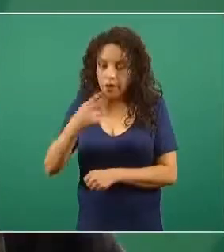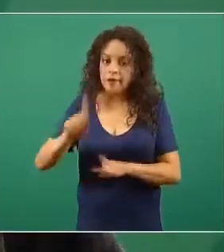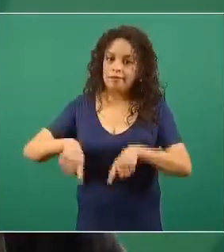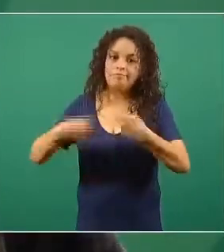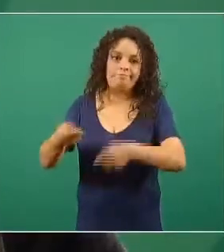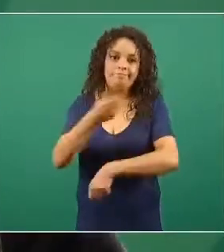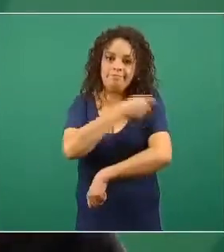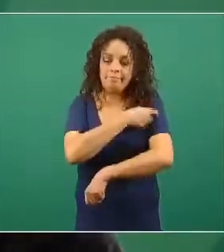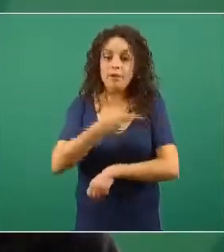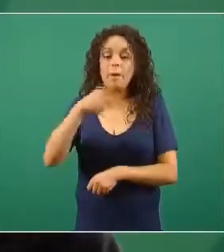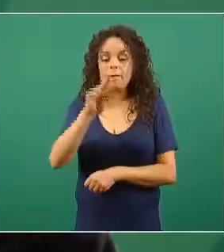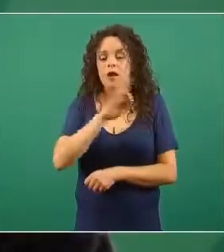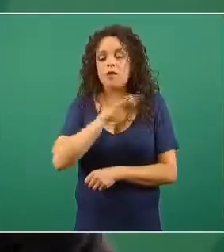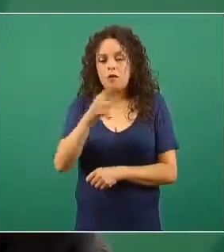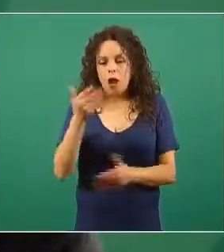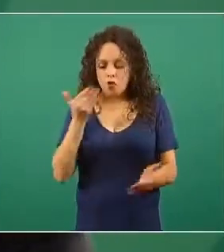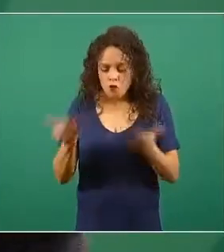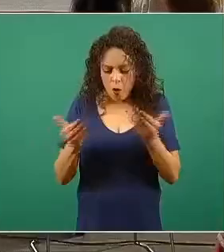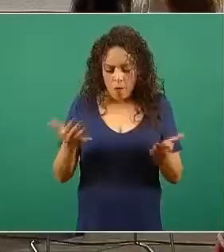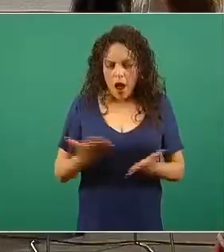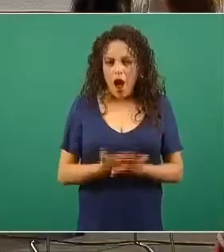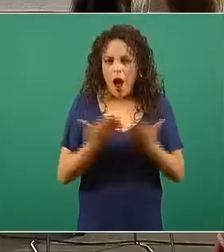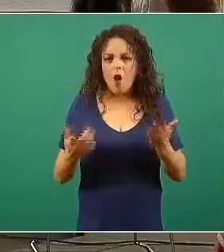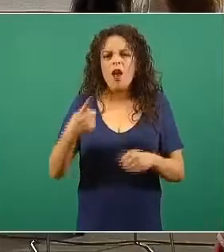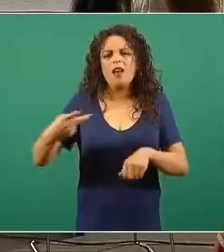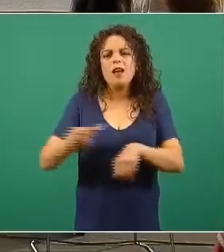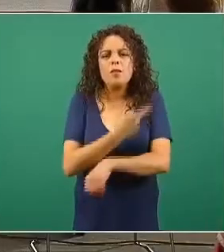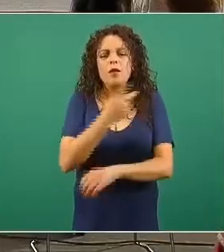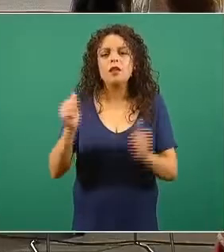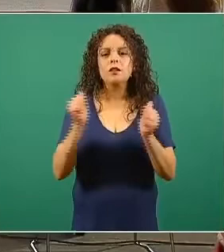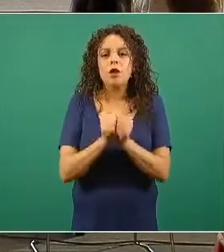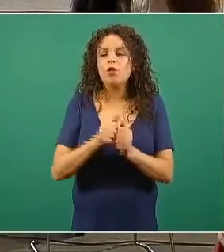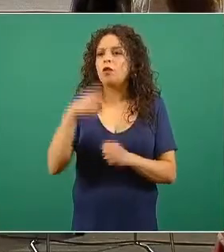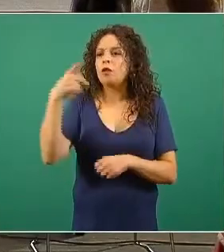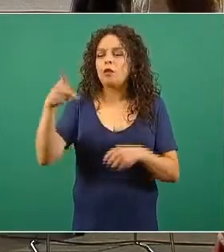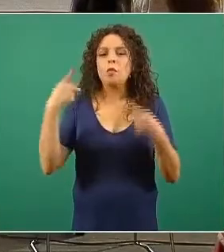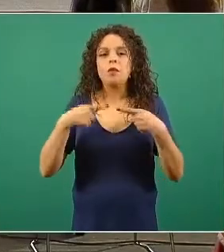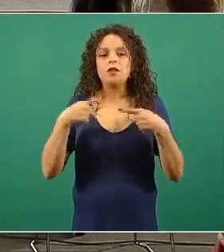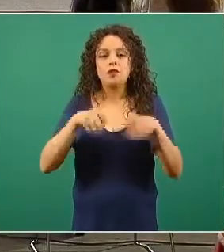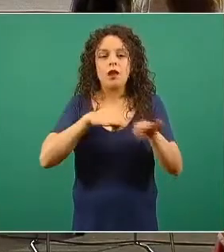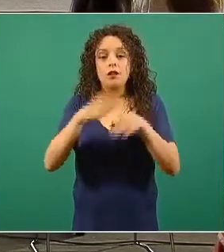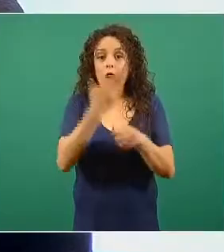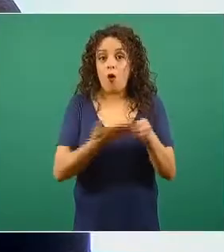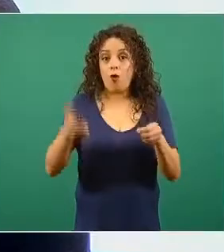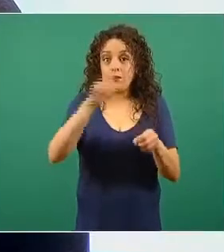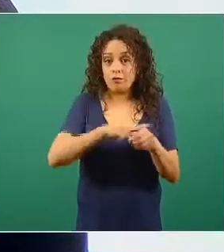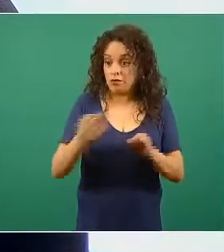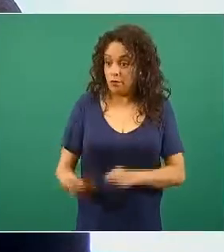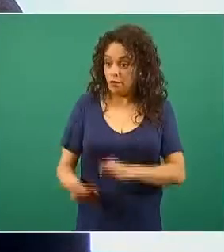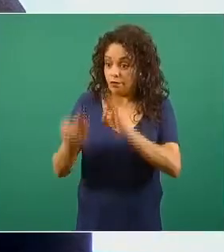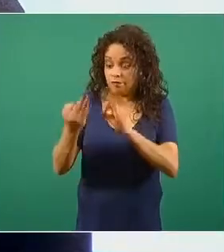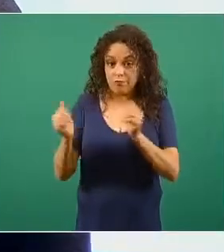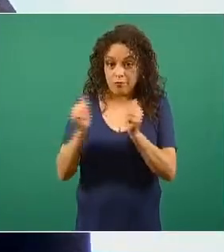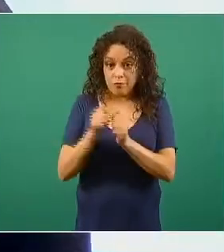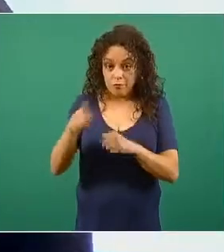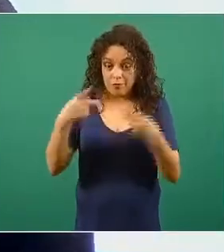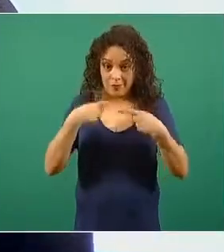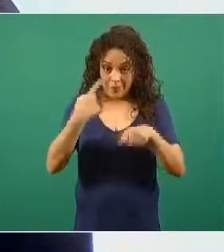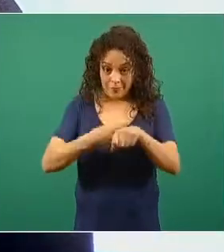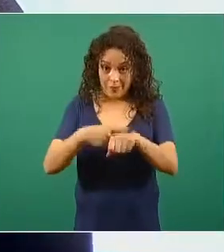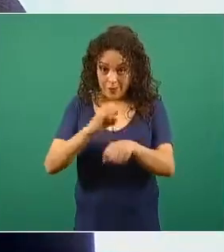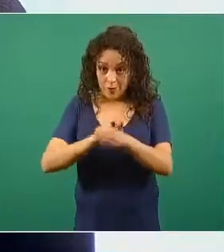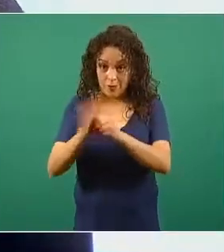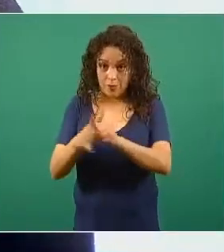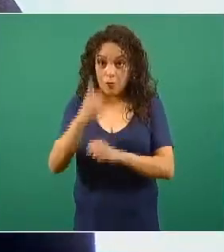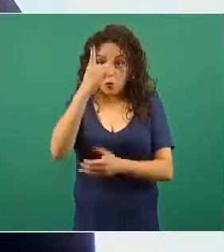con lo que está sucediendo precisamente ahora con todo el personal de salud de primera línea, no se está vacunando solamente a